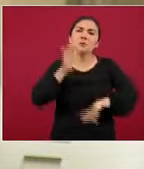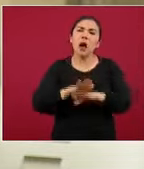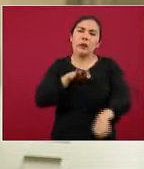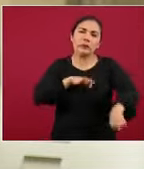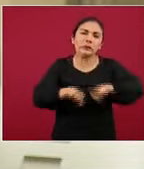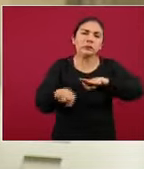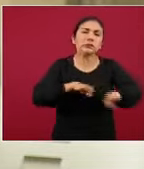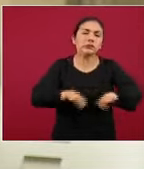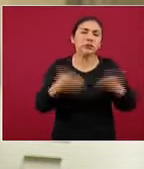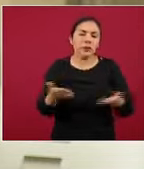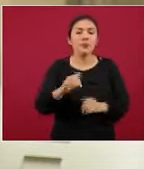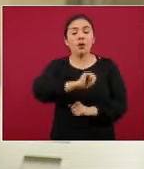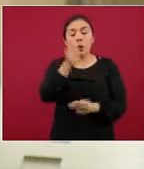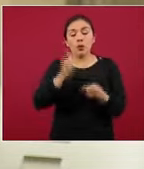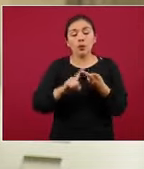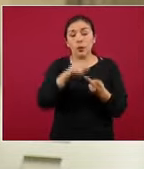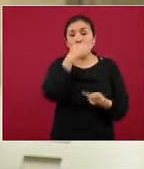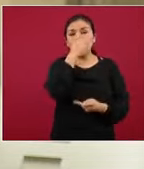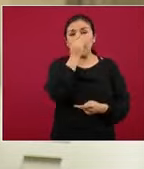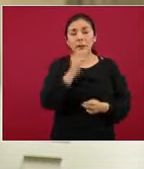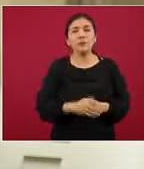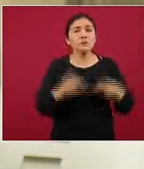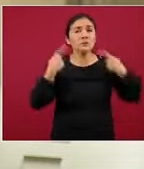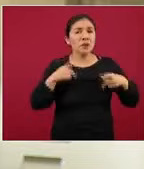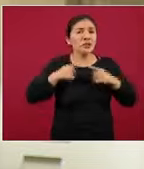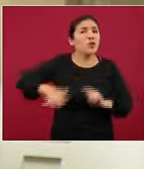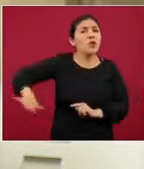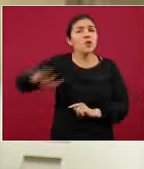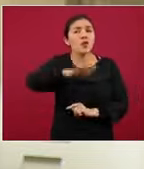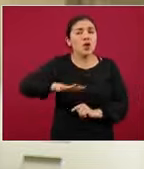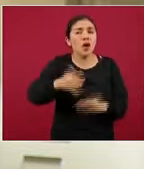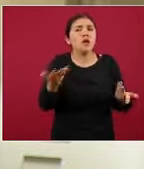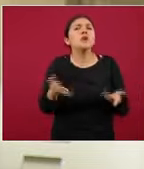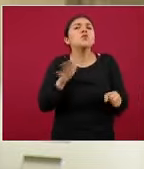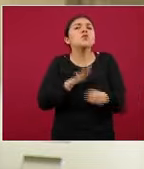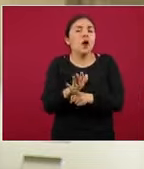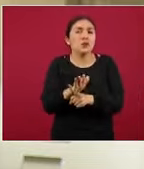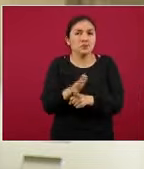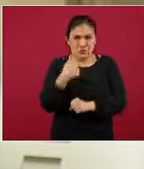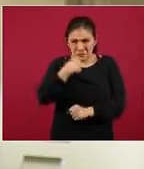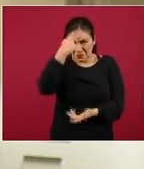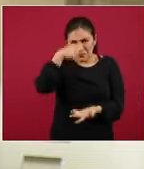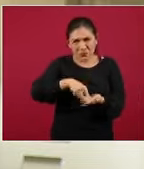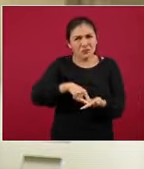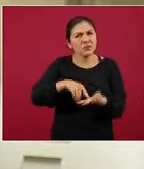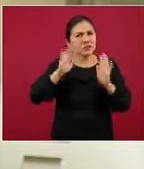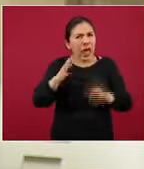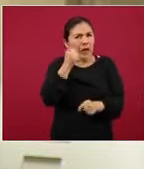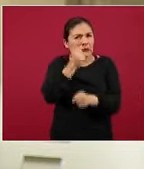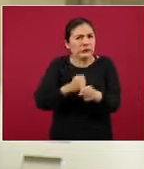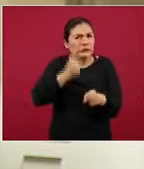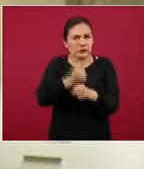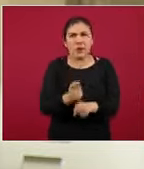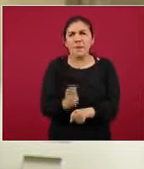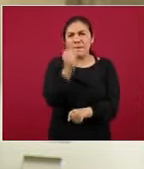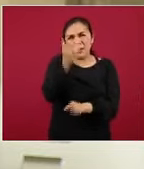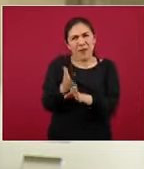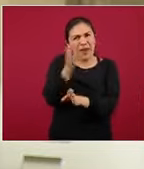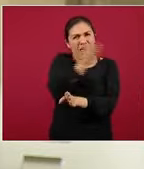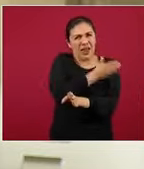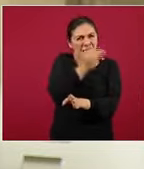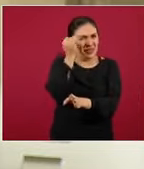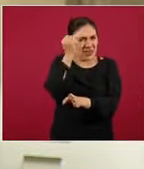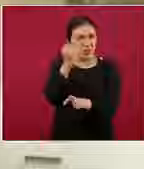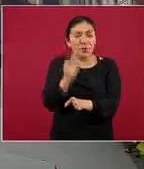agotados? Y por otro lado, para la población, yo creo que hubo un gran ejercicio en el